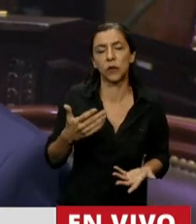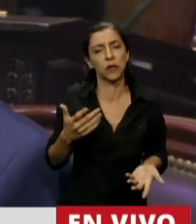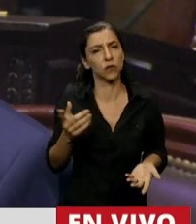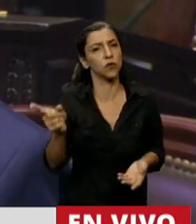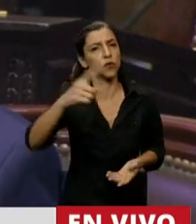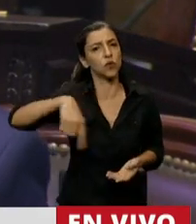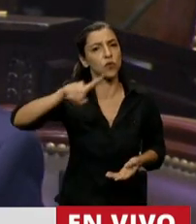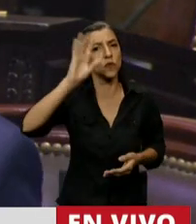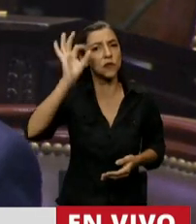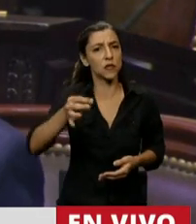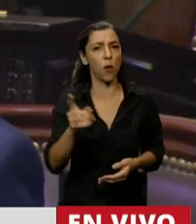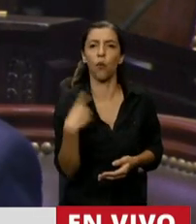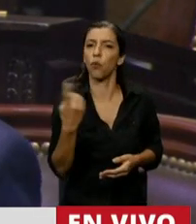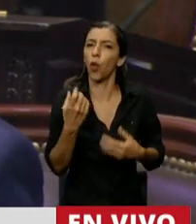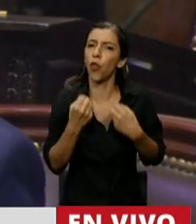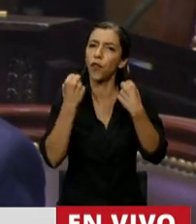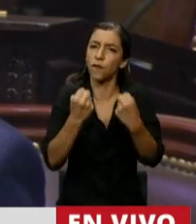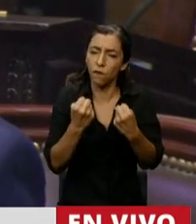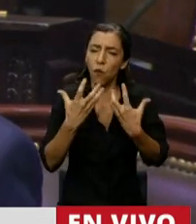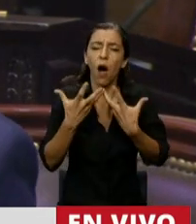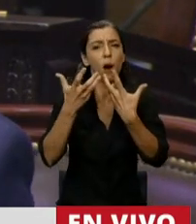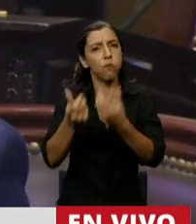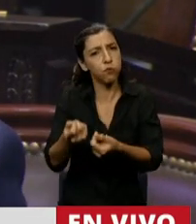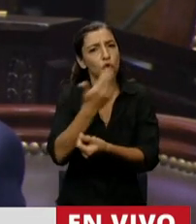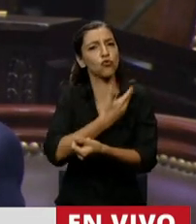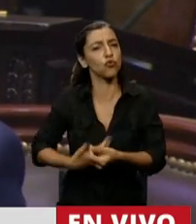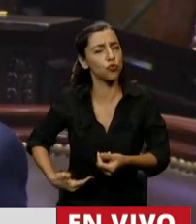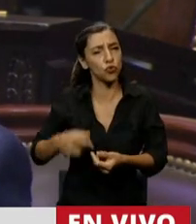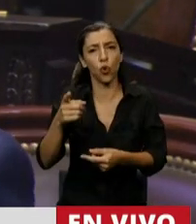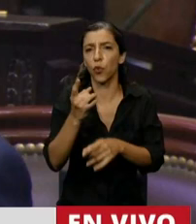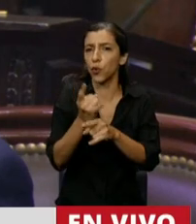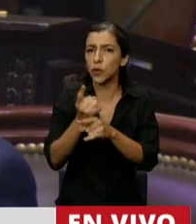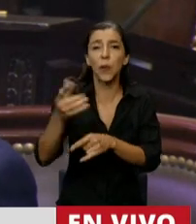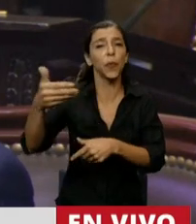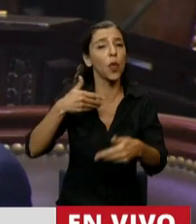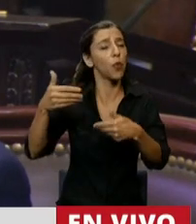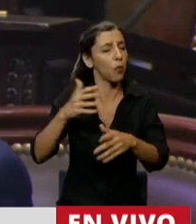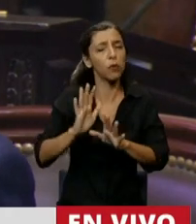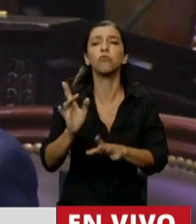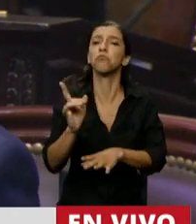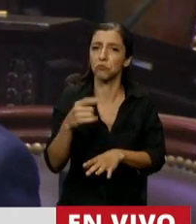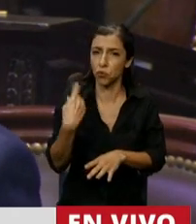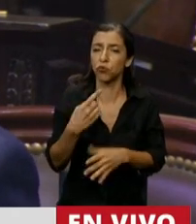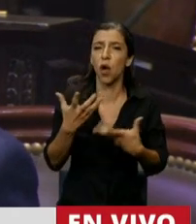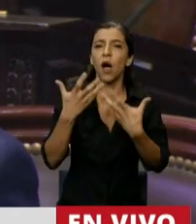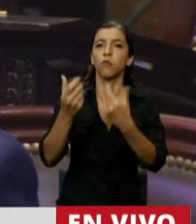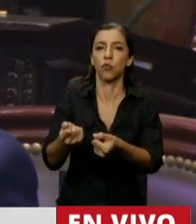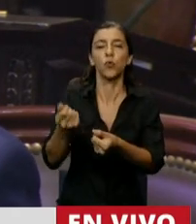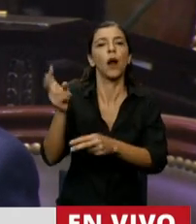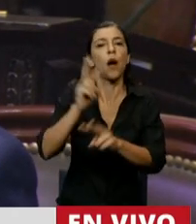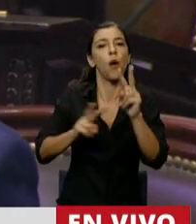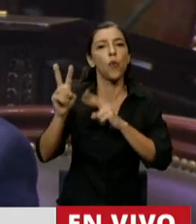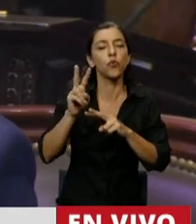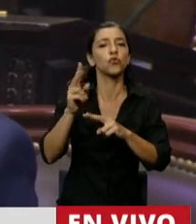defendido y hemos apoyado lo que el Gobierno nos pidió para que el Gobierno pudiese negociar lo mejor